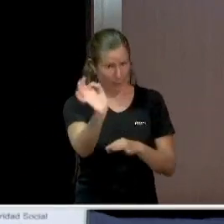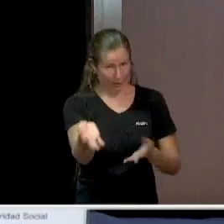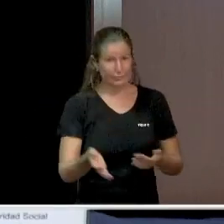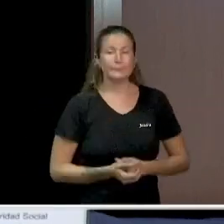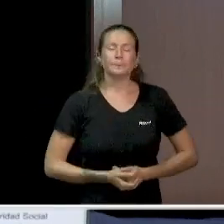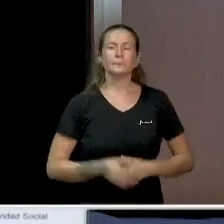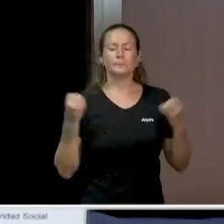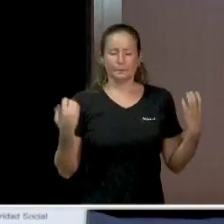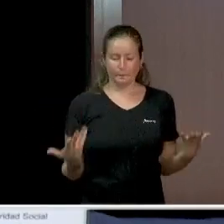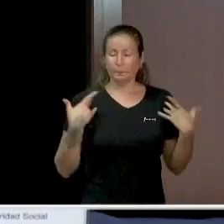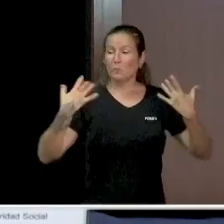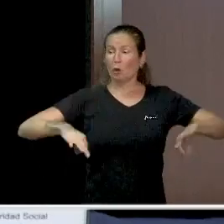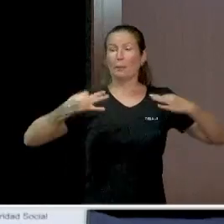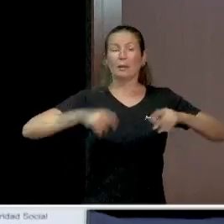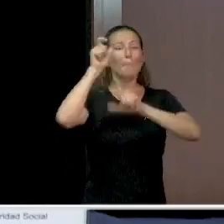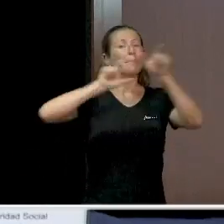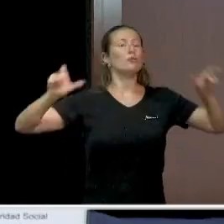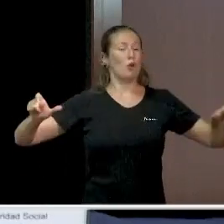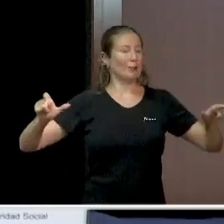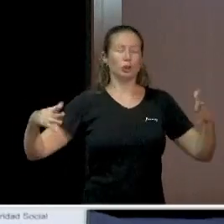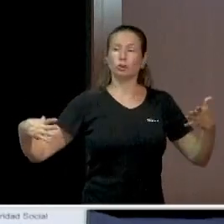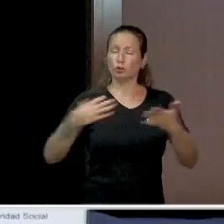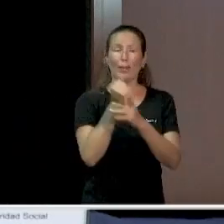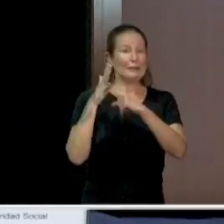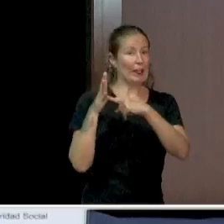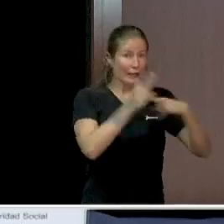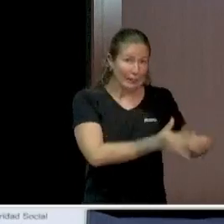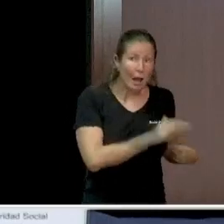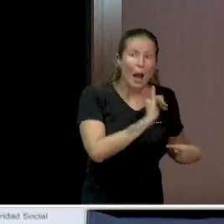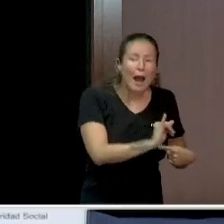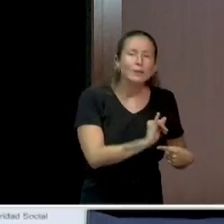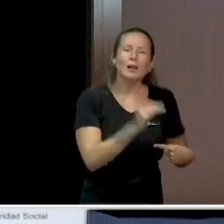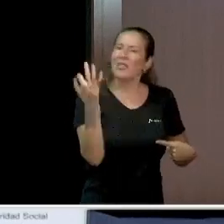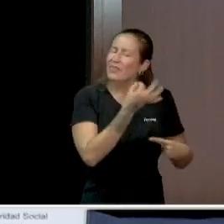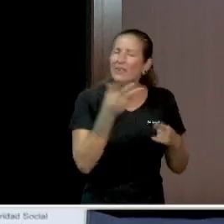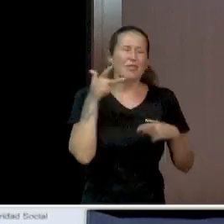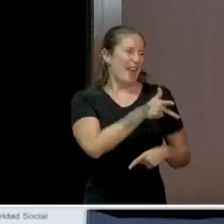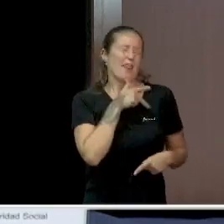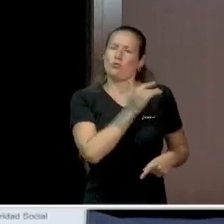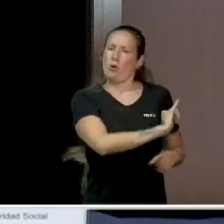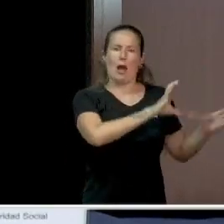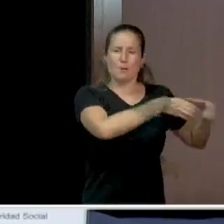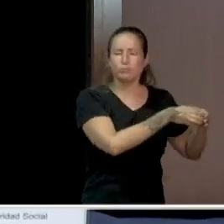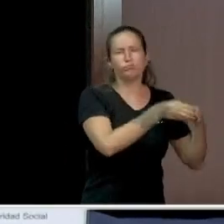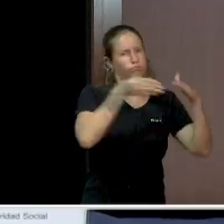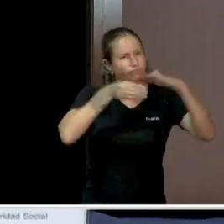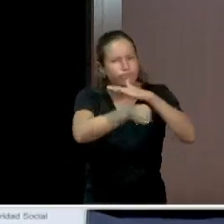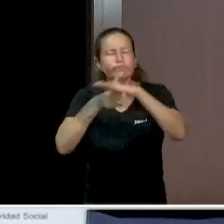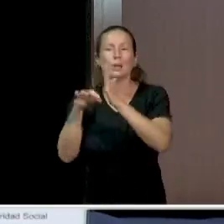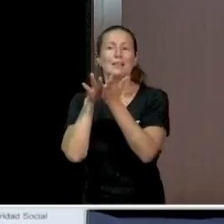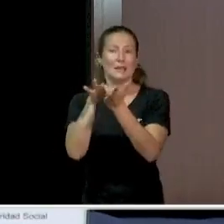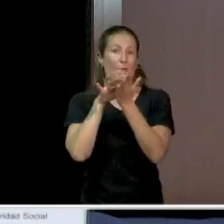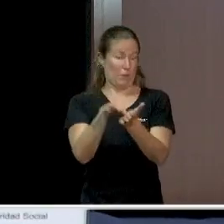Bien, formalmente, todas las personas sin exclusión tienen derecho a acceder a los servicios, pero materialmente,